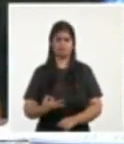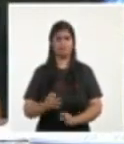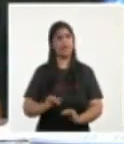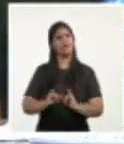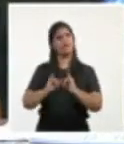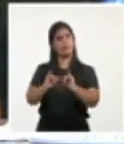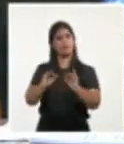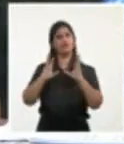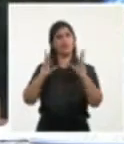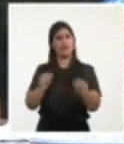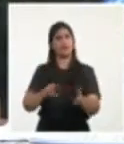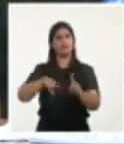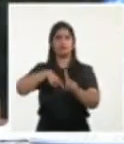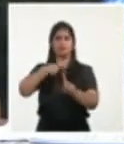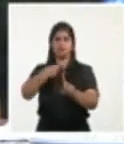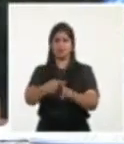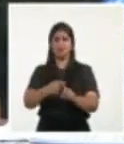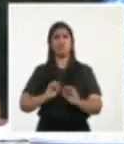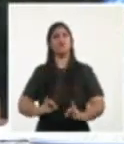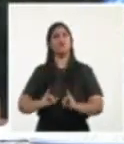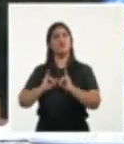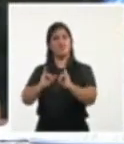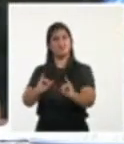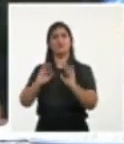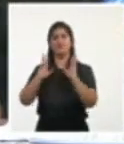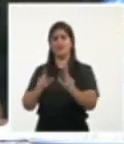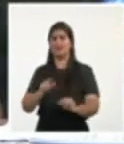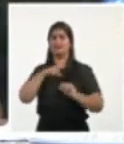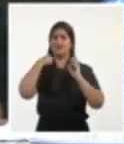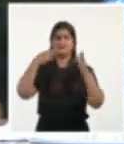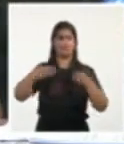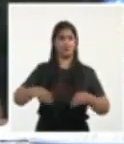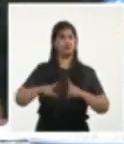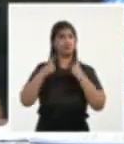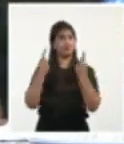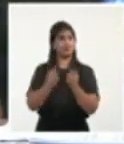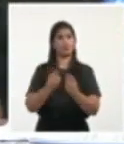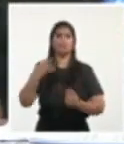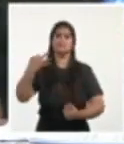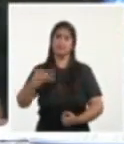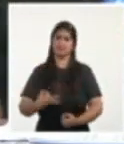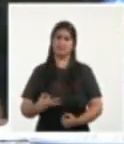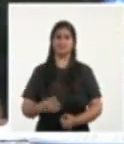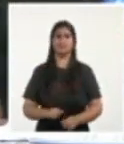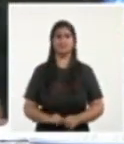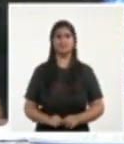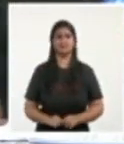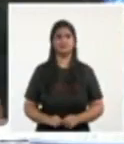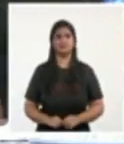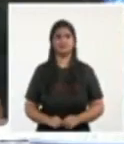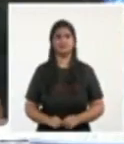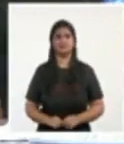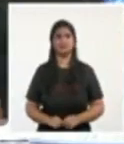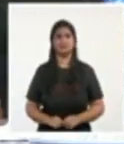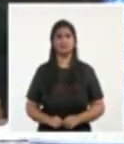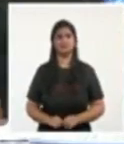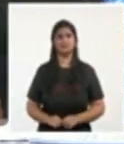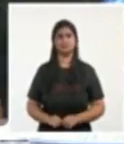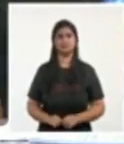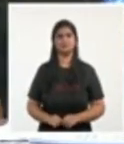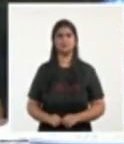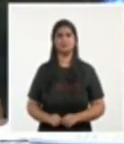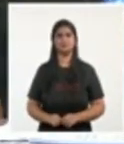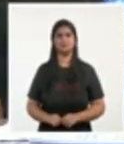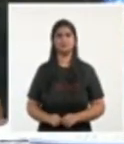un reconocimiento internacional, está estructurada a partir de la organización del Sistema Nacional de Salud y va